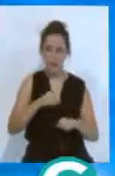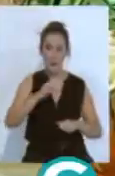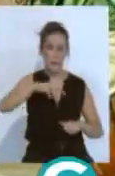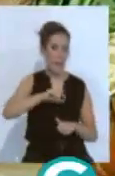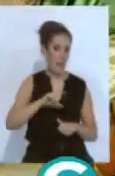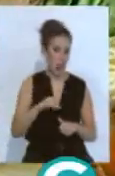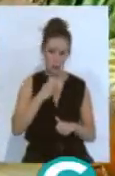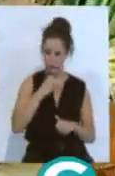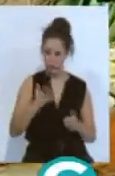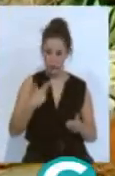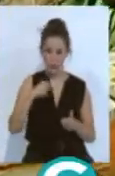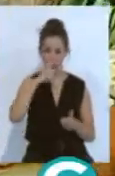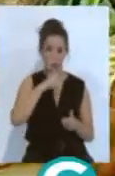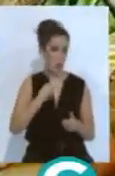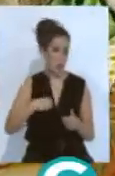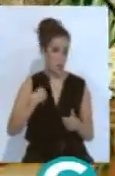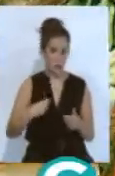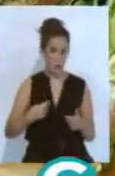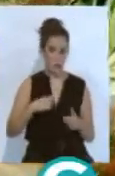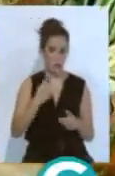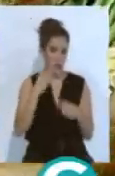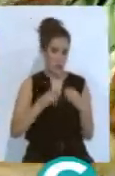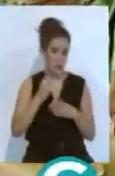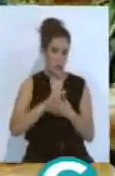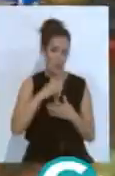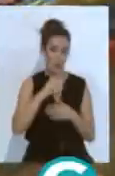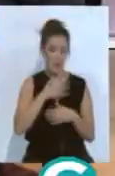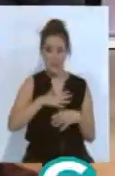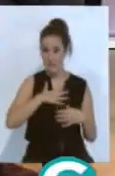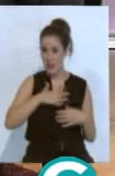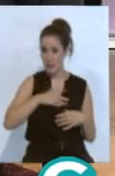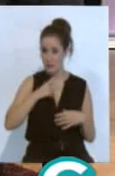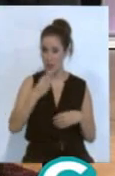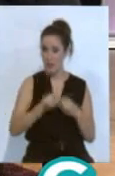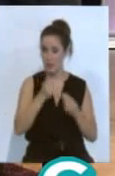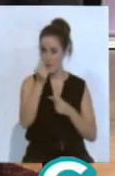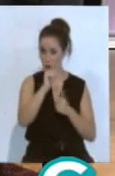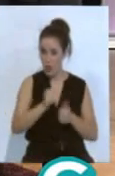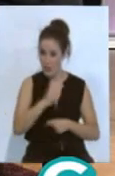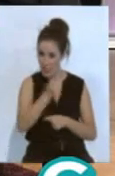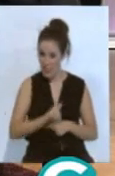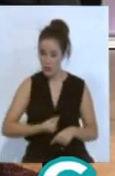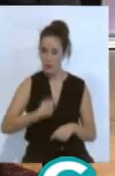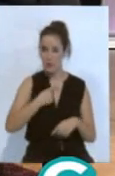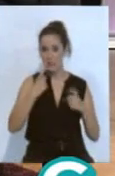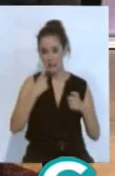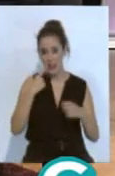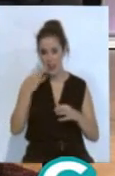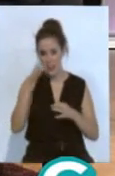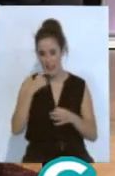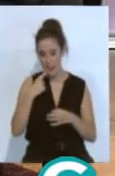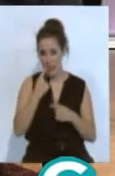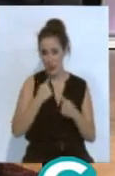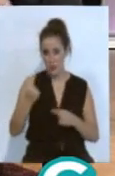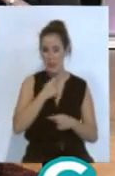es. Entonces, este año tenemos lo mismo, estamos rescatando el disfraz, tenemos el boceto, y ya vamos a intentar meterle detalles de ciertas